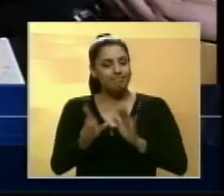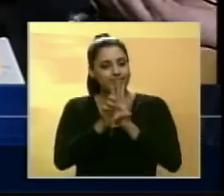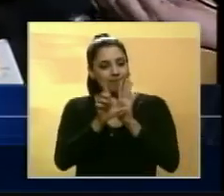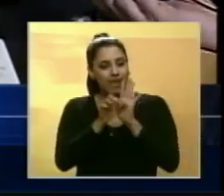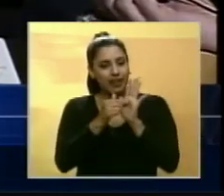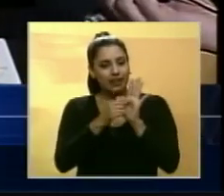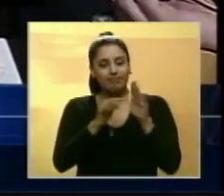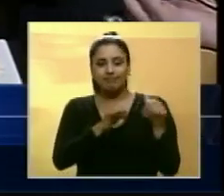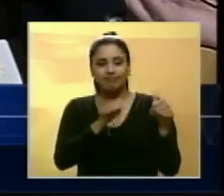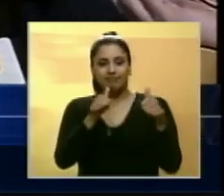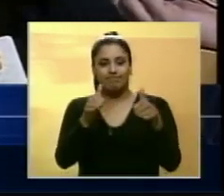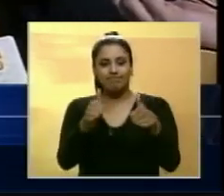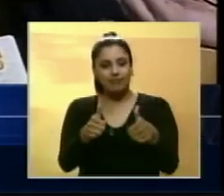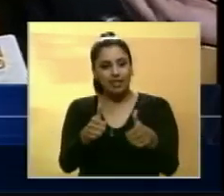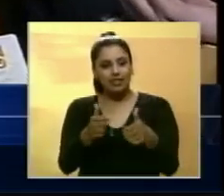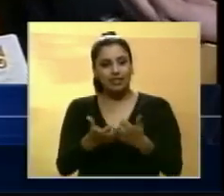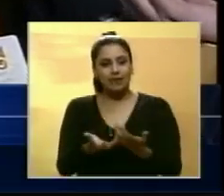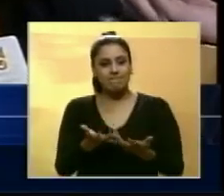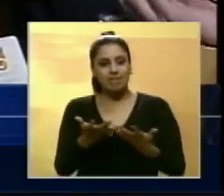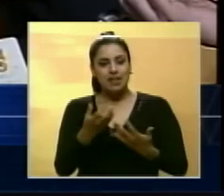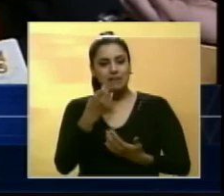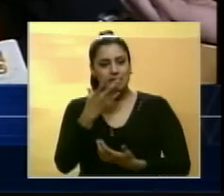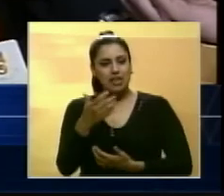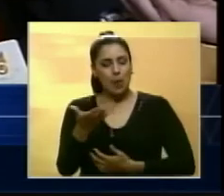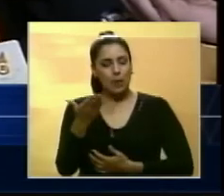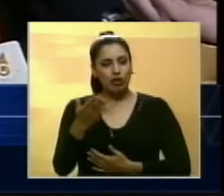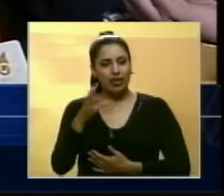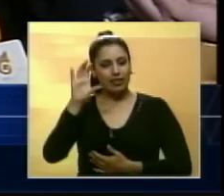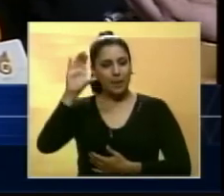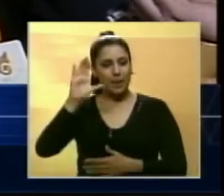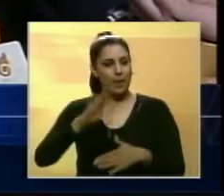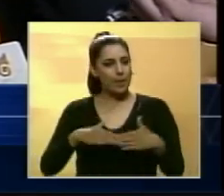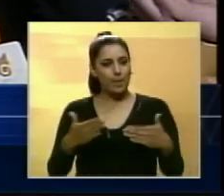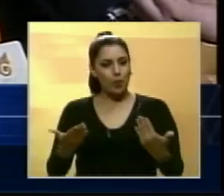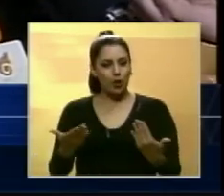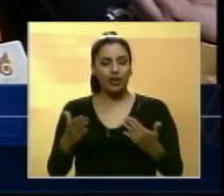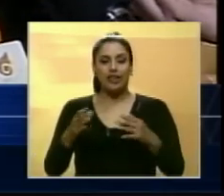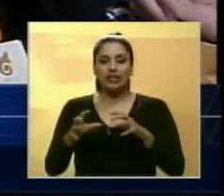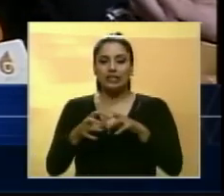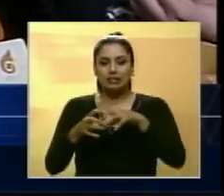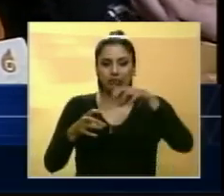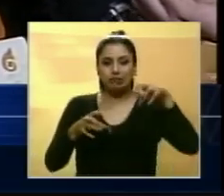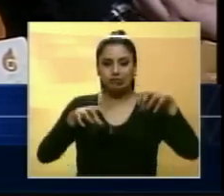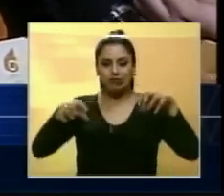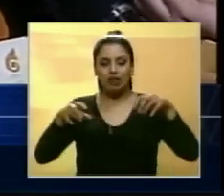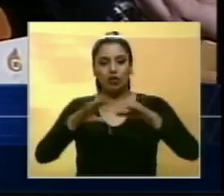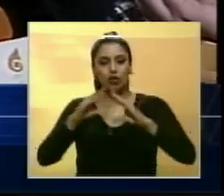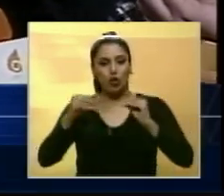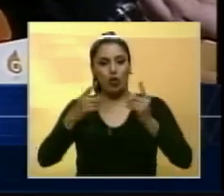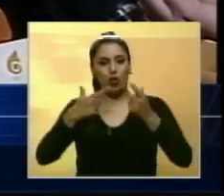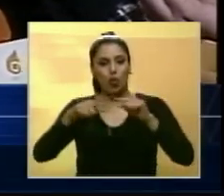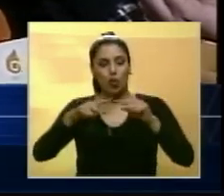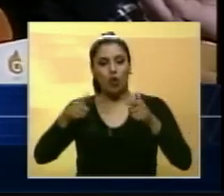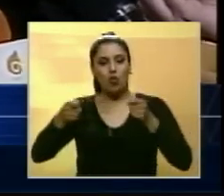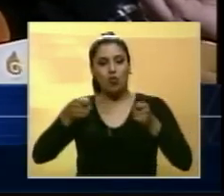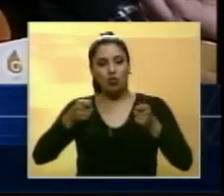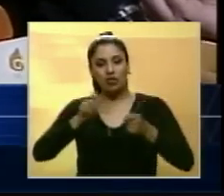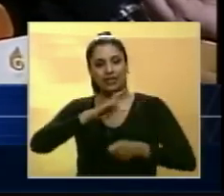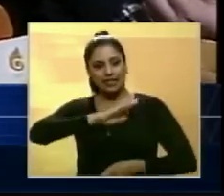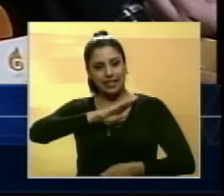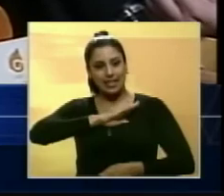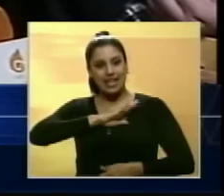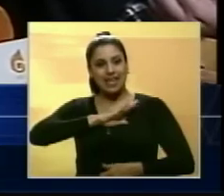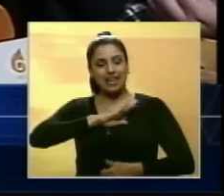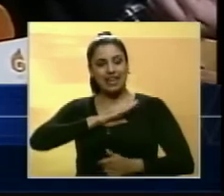que inicialmente puede ser bien importante para el país para desmontar toda una serie de controles que actualmente